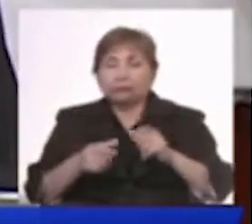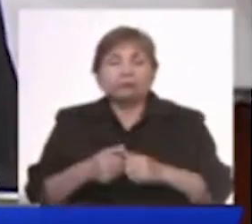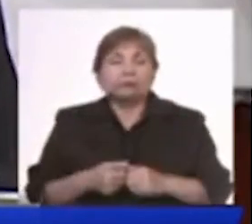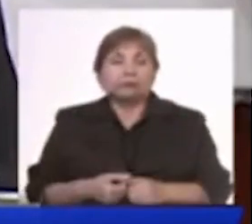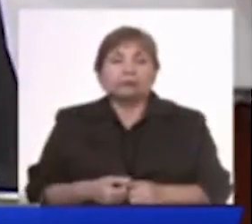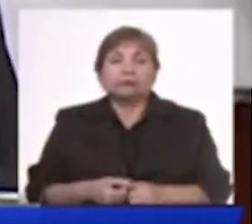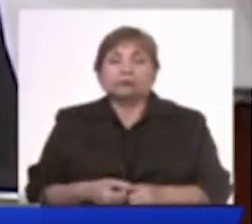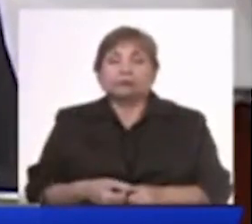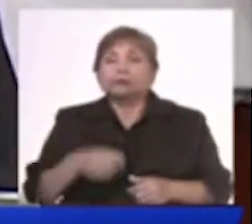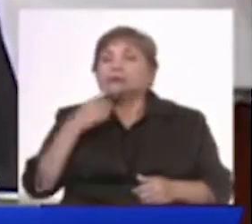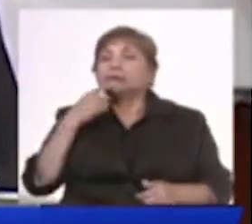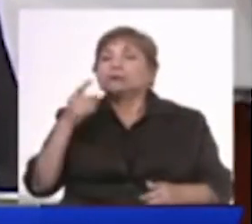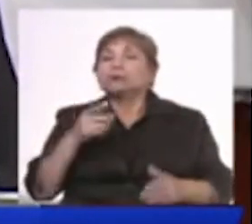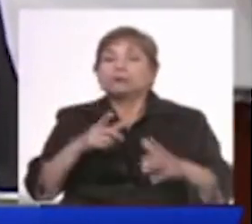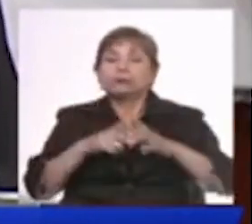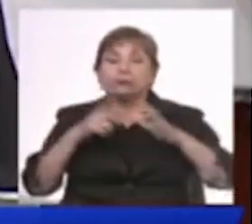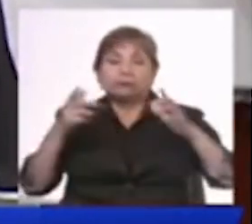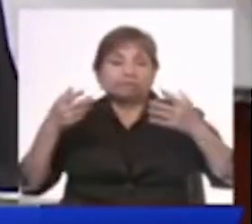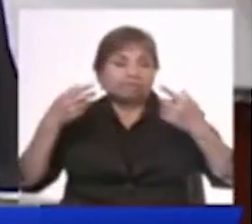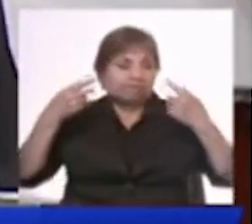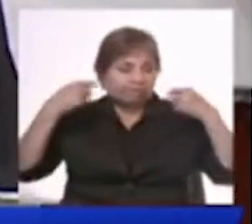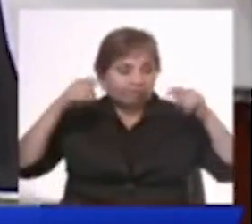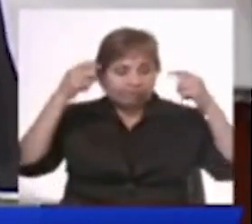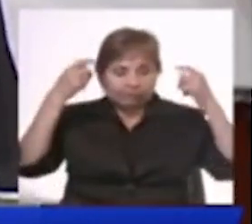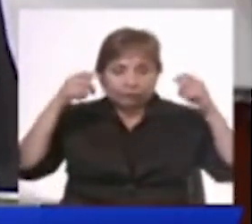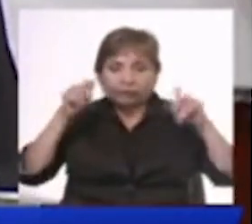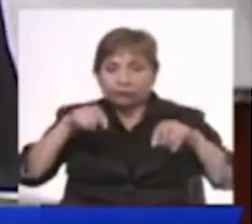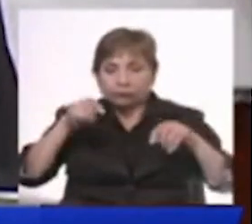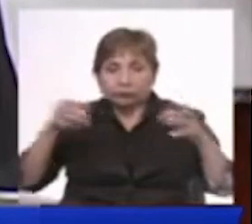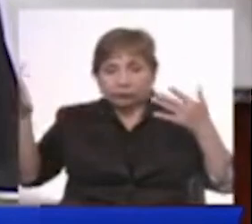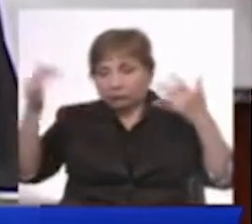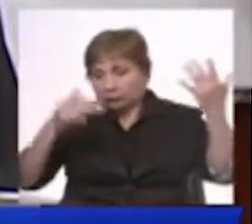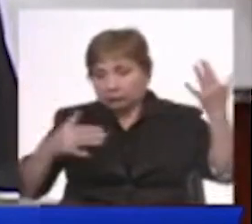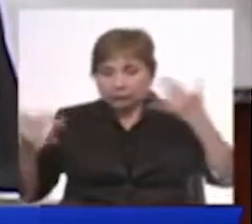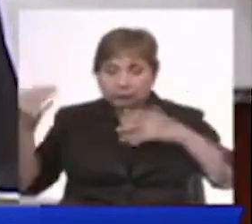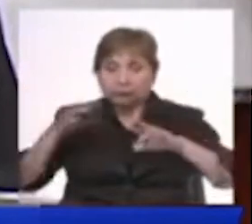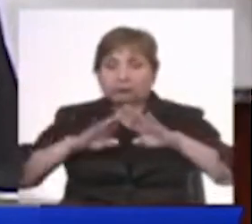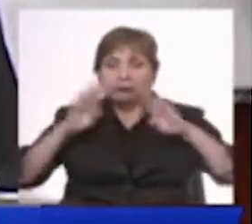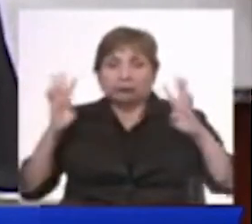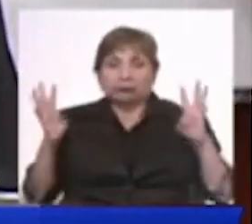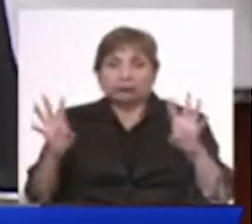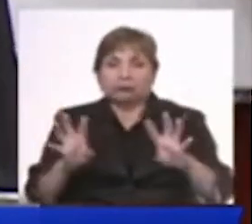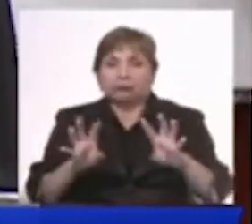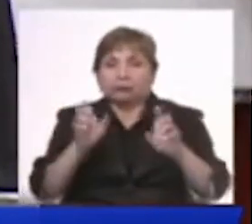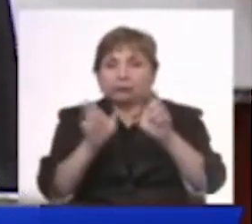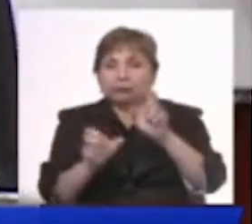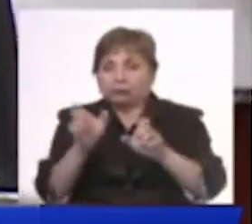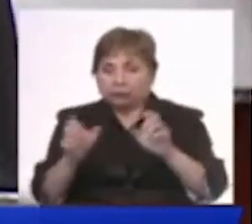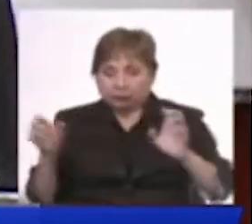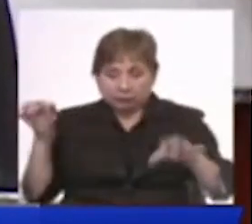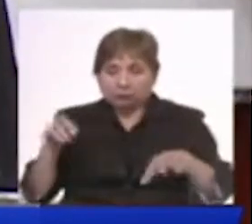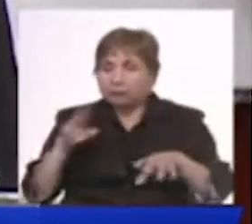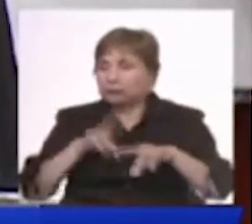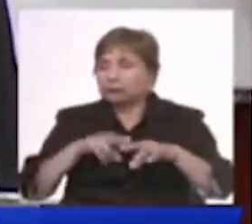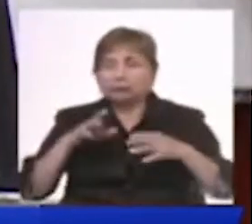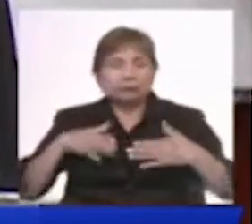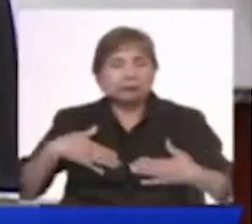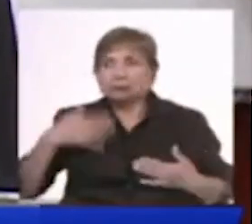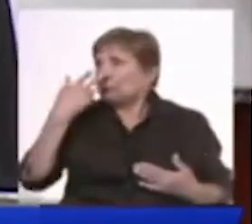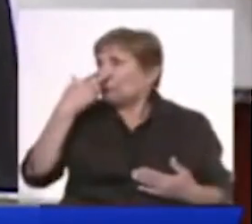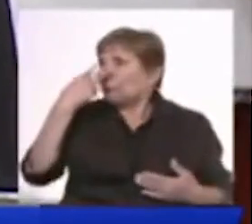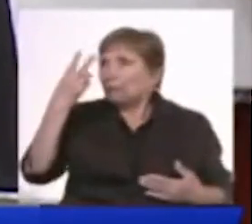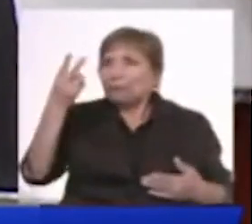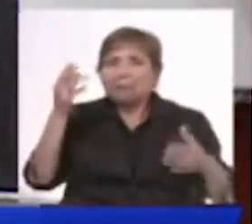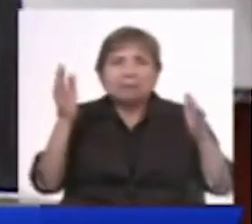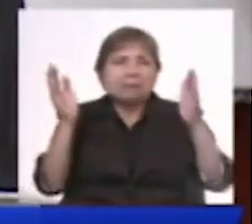en muchos casos, son grandes eventos que se llevan a cabo en esta sala, los usuarios no podían verlo a través de